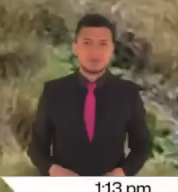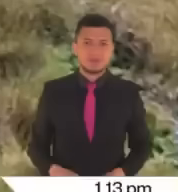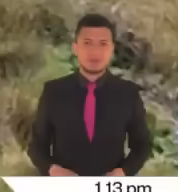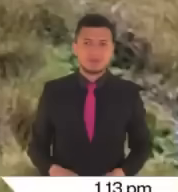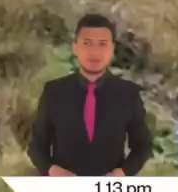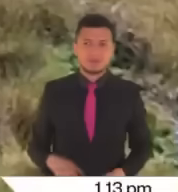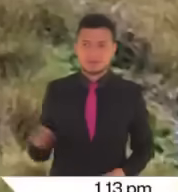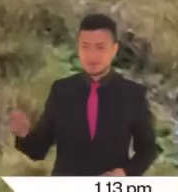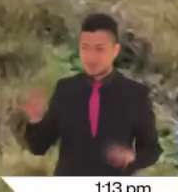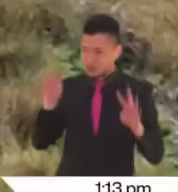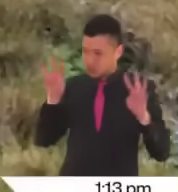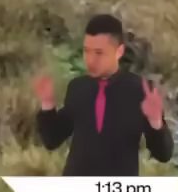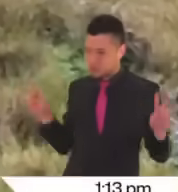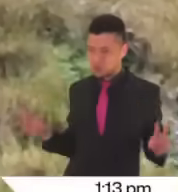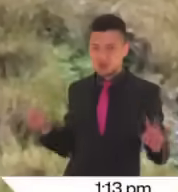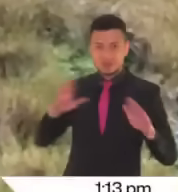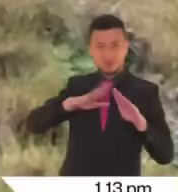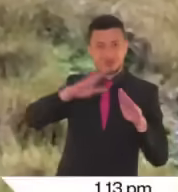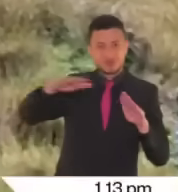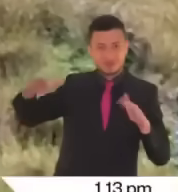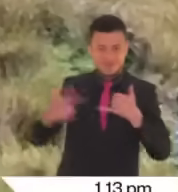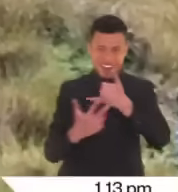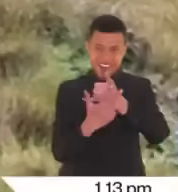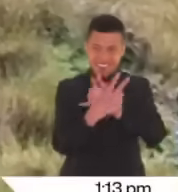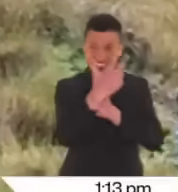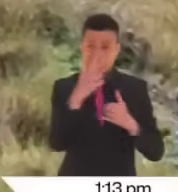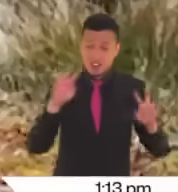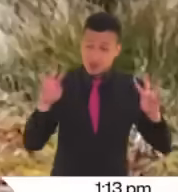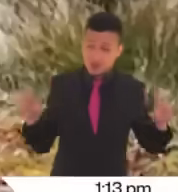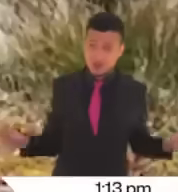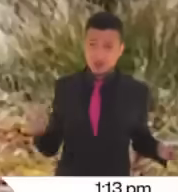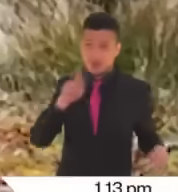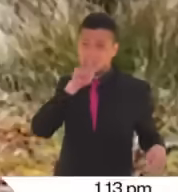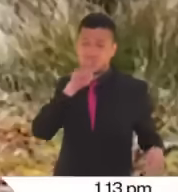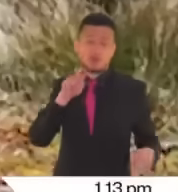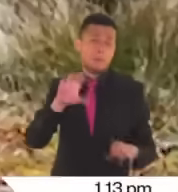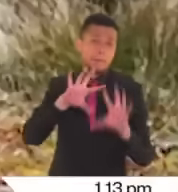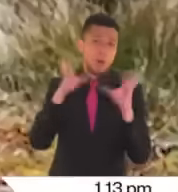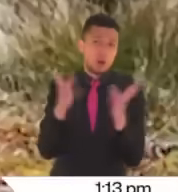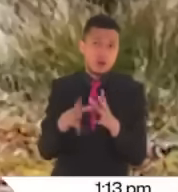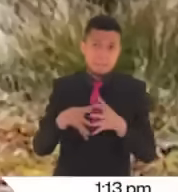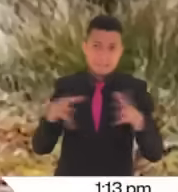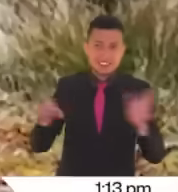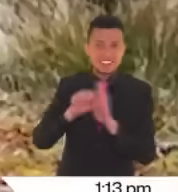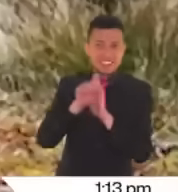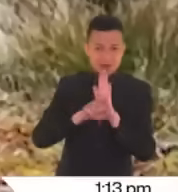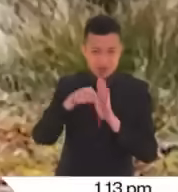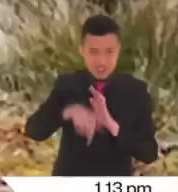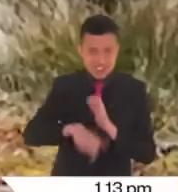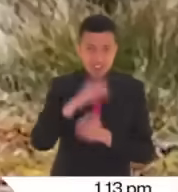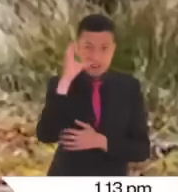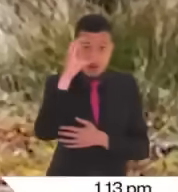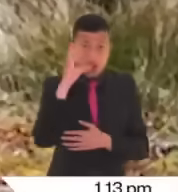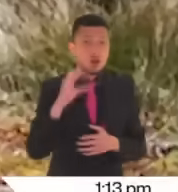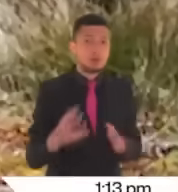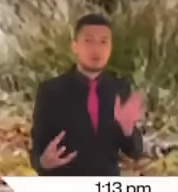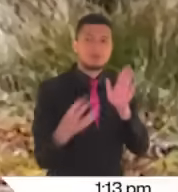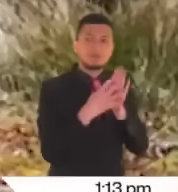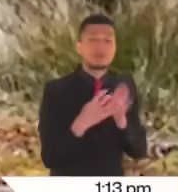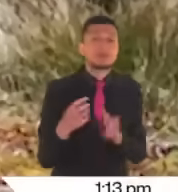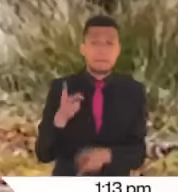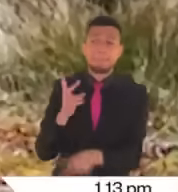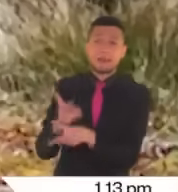El cóndor de los Andes, una de las aves voladoras más grandes del mundo y símbolo del país, está en peligro crítico de extinción.